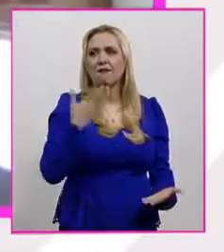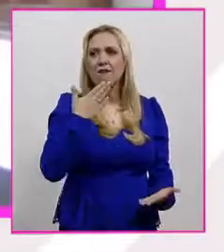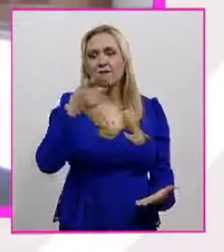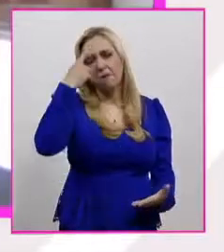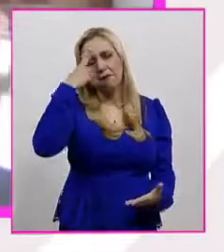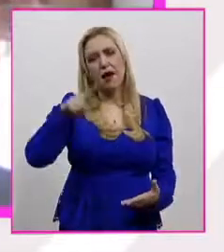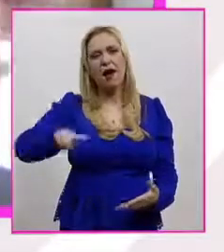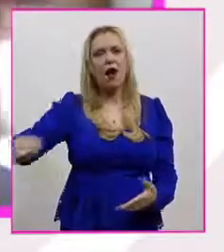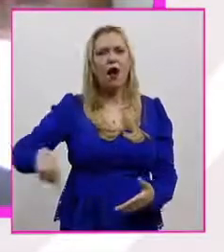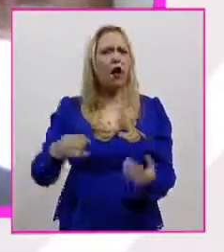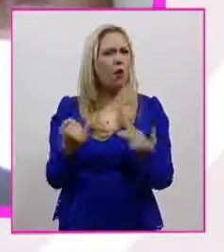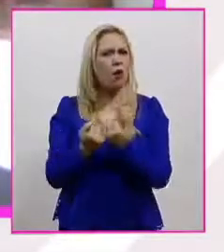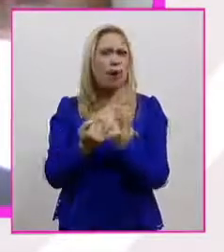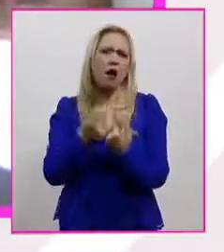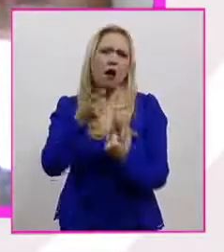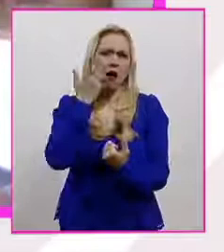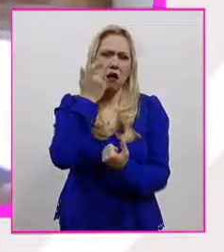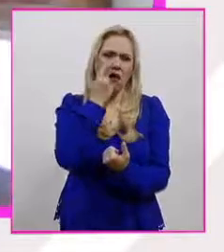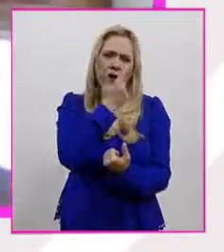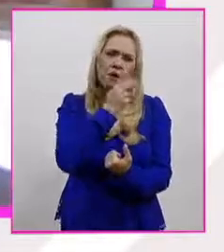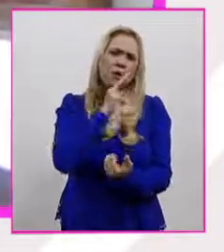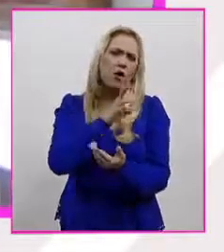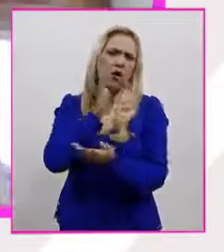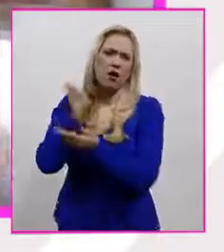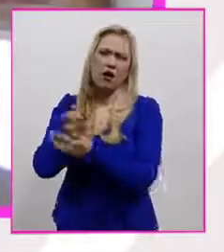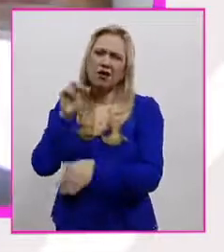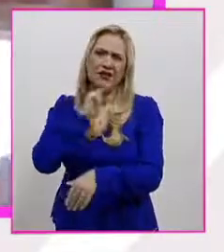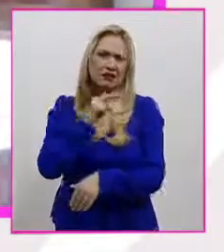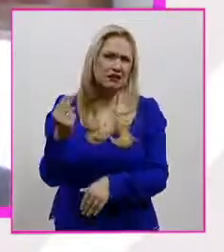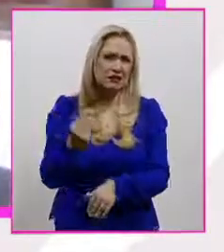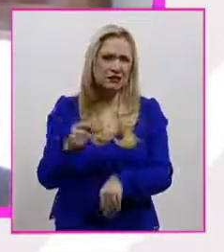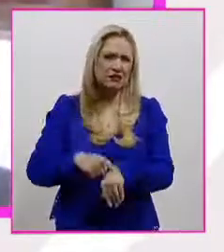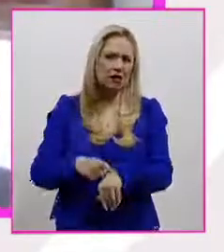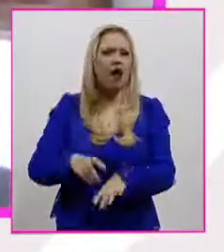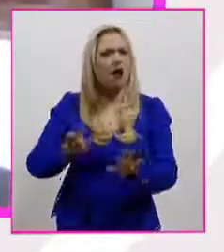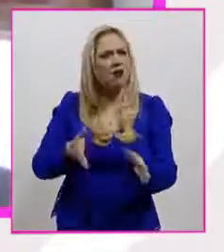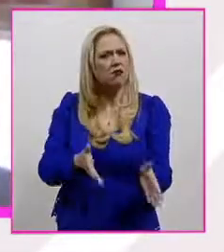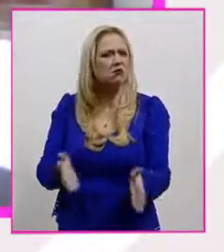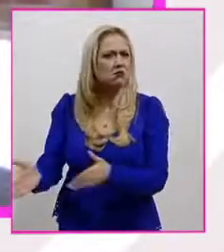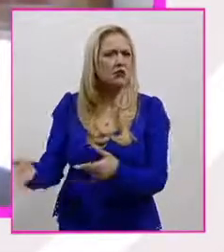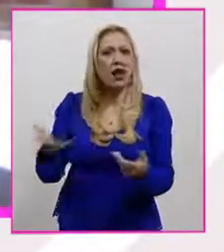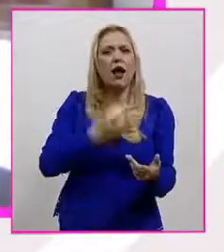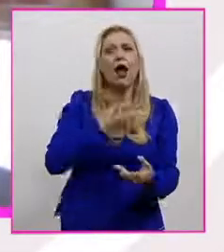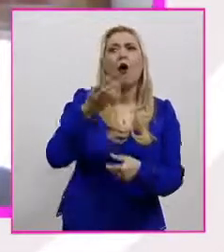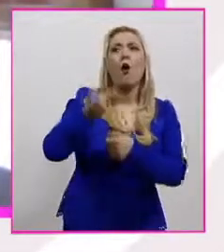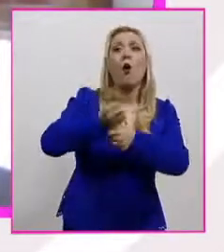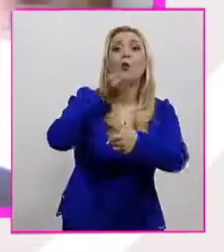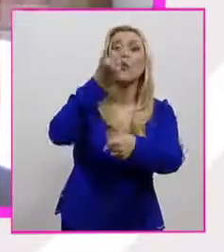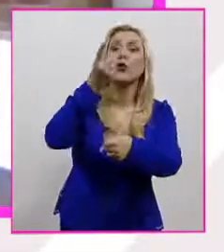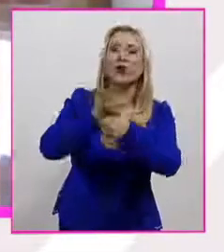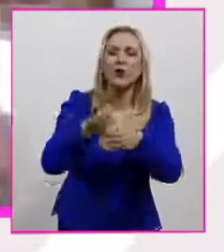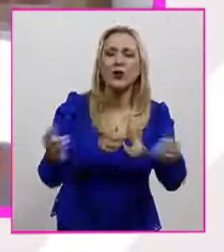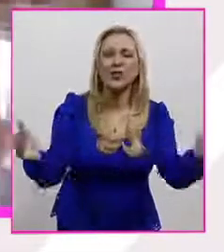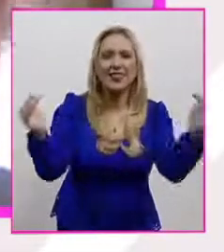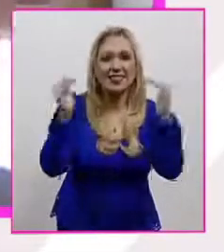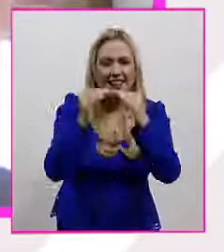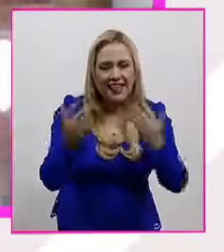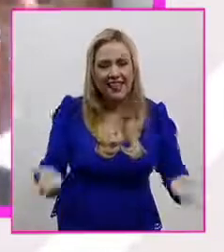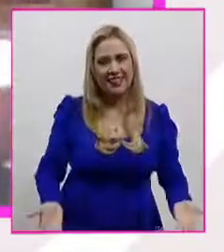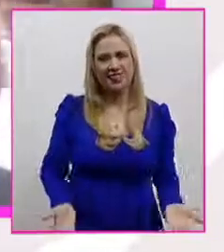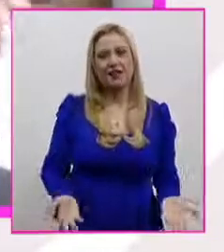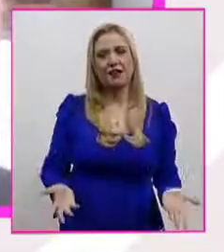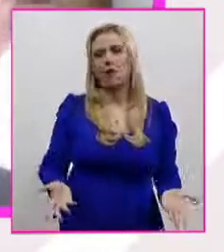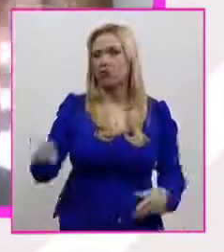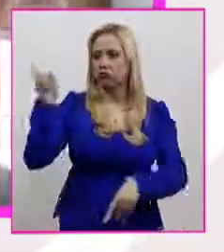políticas compensatorias para que justo quienes partan de condiciones más desfavorables no vean los efectos de